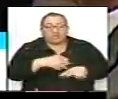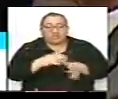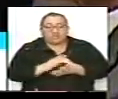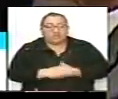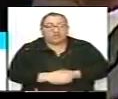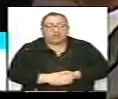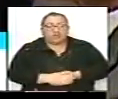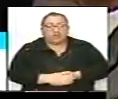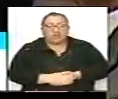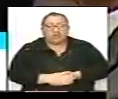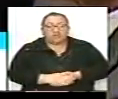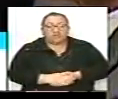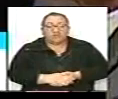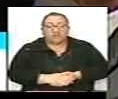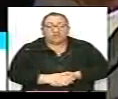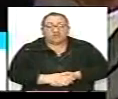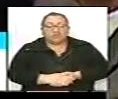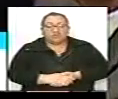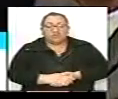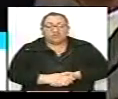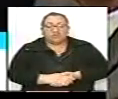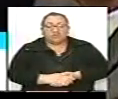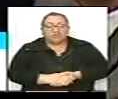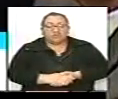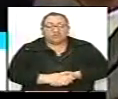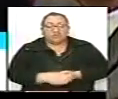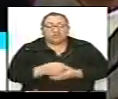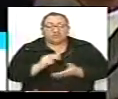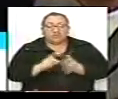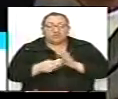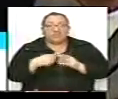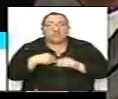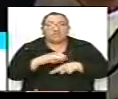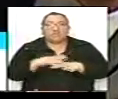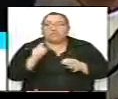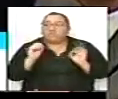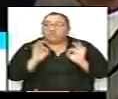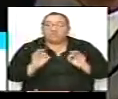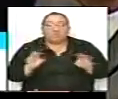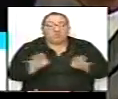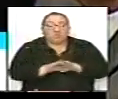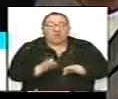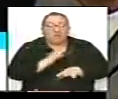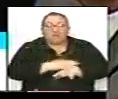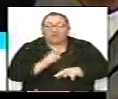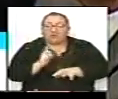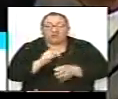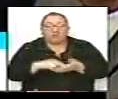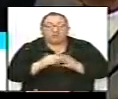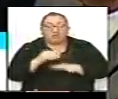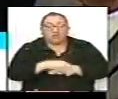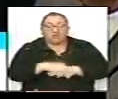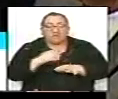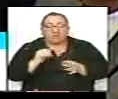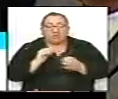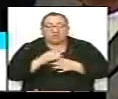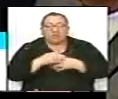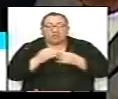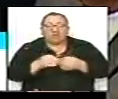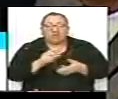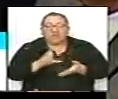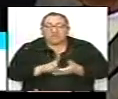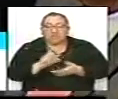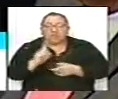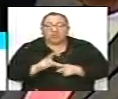a nivel nacional. Y claro, ir a una asamblea ya no es lo mismo que antes. Porque ir a una asamblea y trasladarse en Lima, a